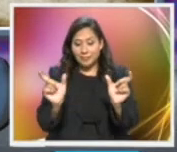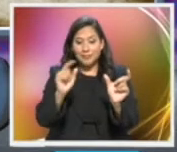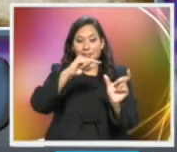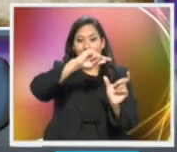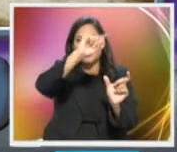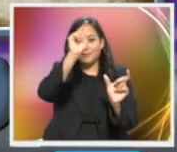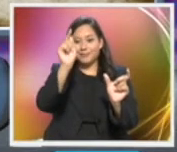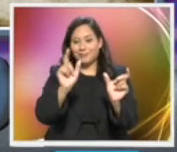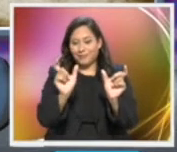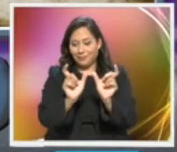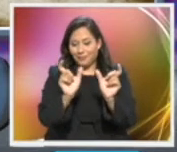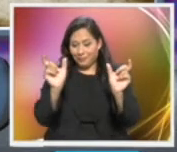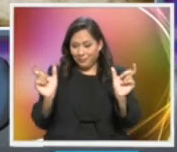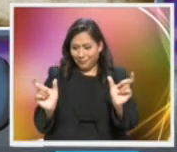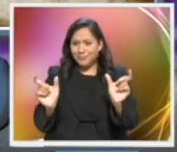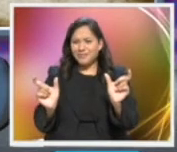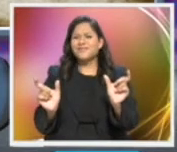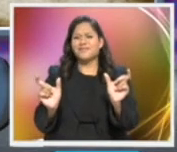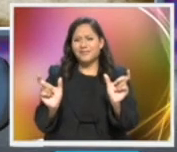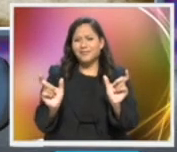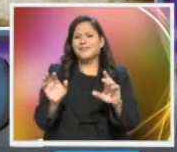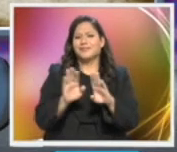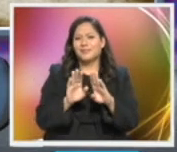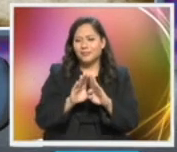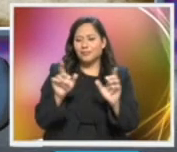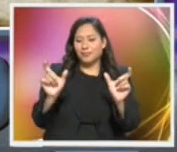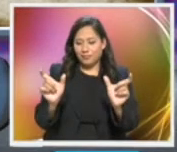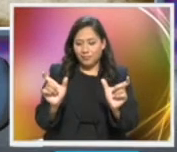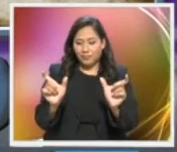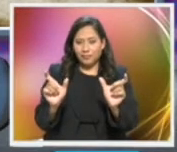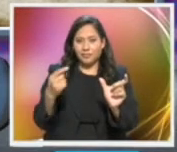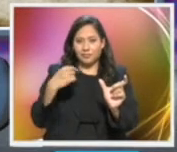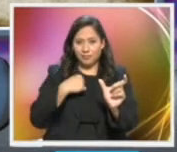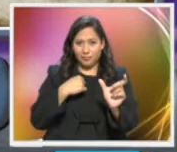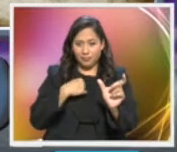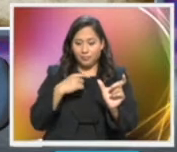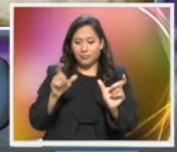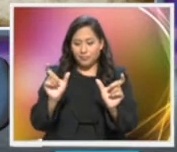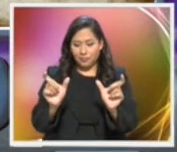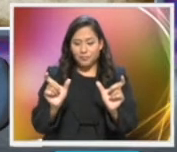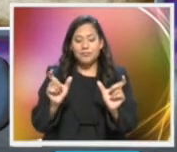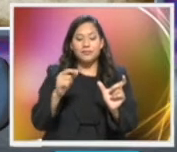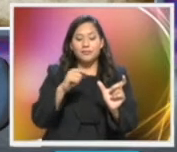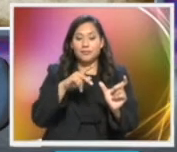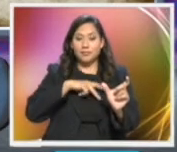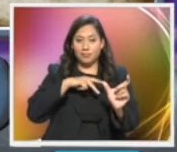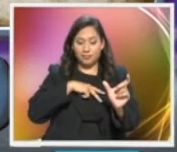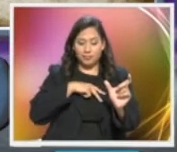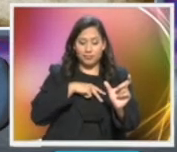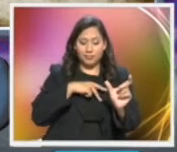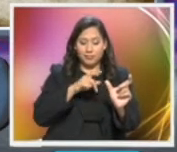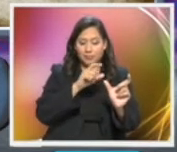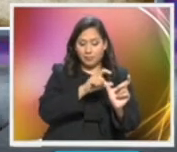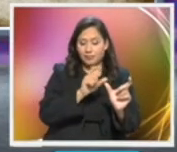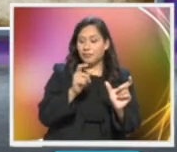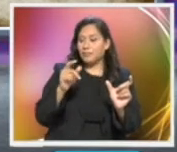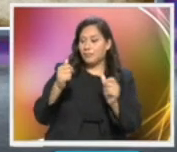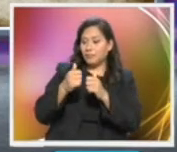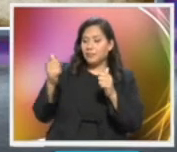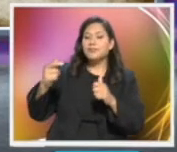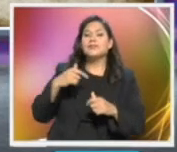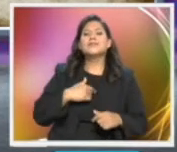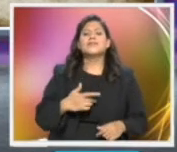van a referirse de la manera en que tú marcas tu espacio y el espacio de los otros, lo cual quiere decir en este momento que él se